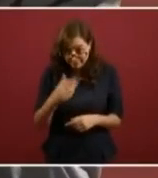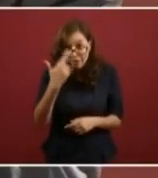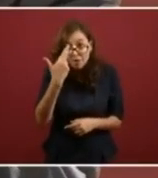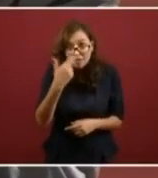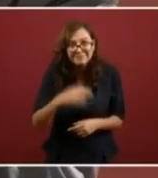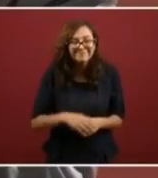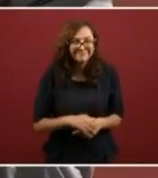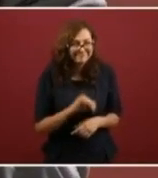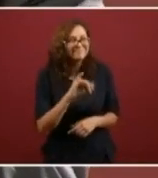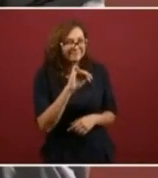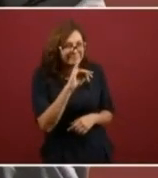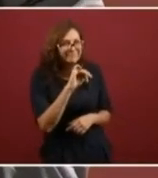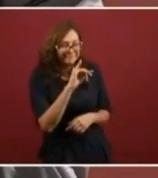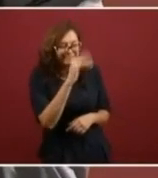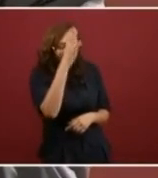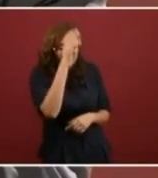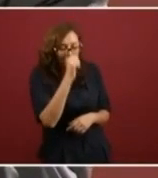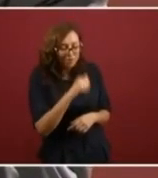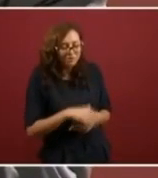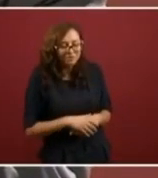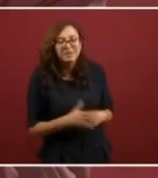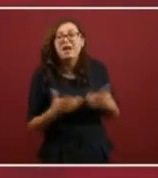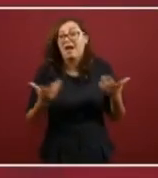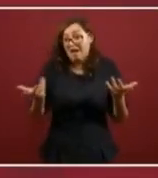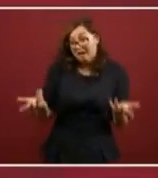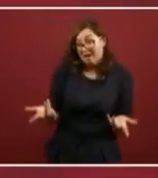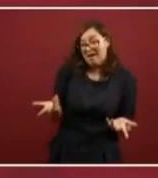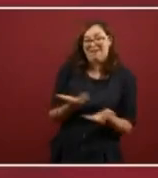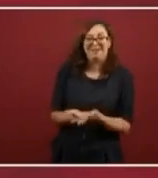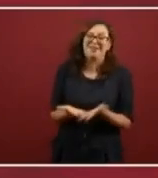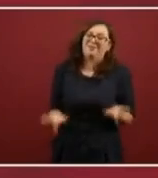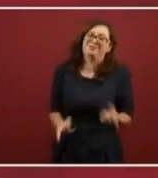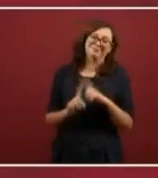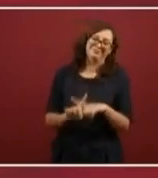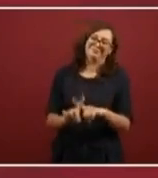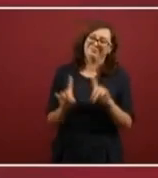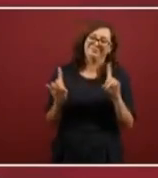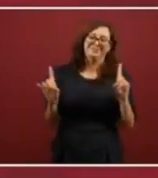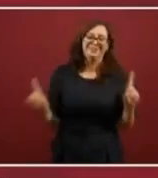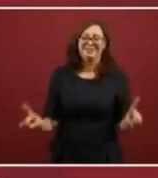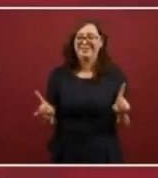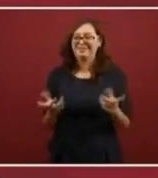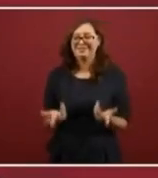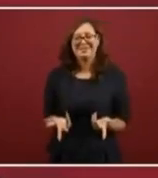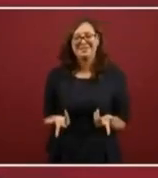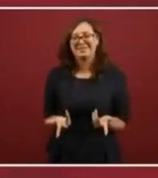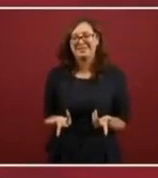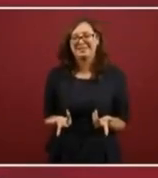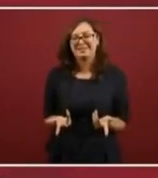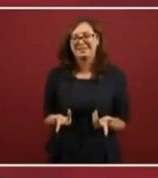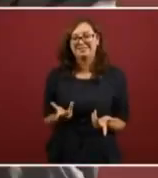no, eso ya no existe. O sea, ya no se puede reeditar eso,